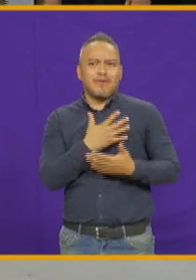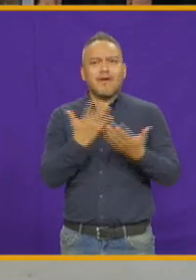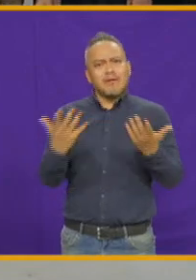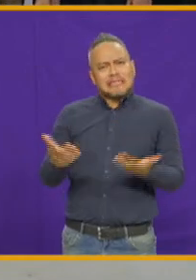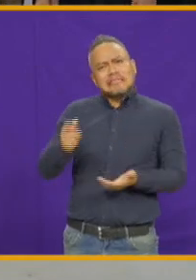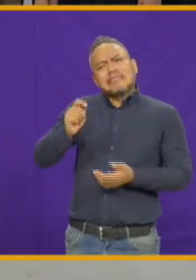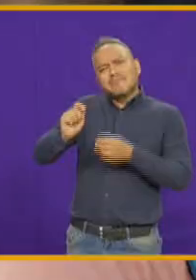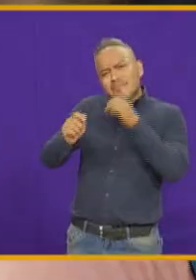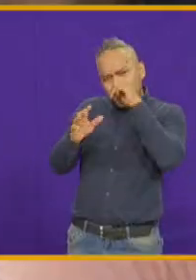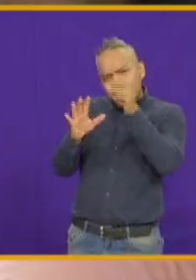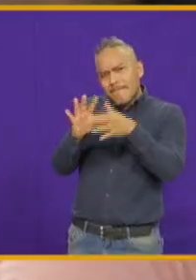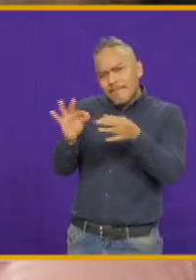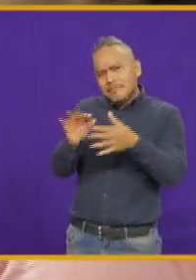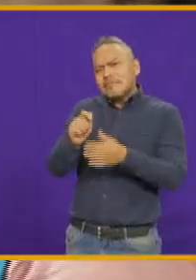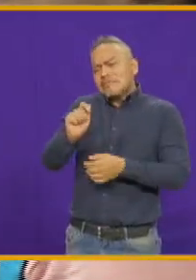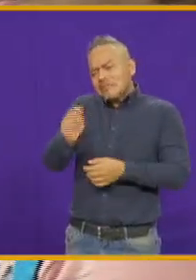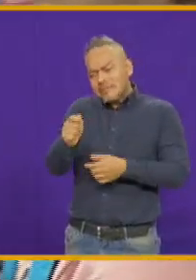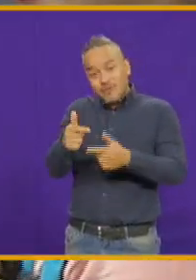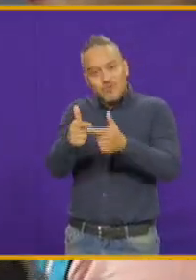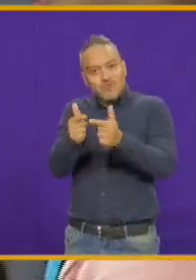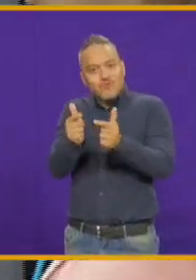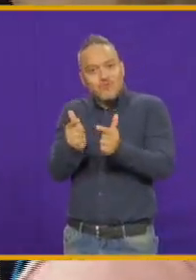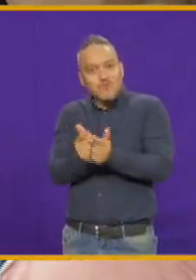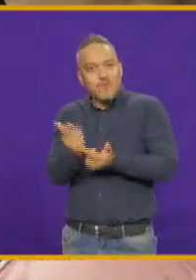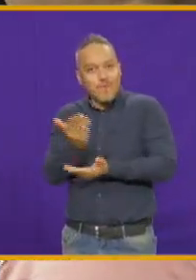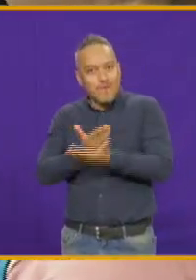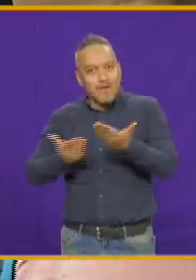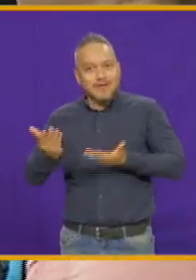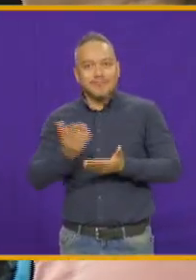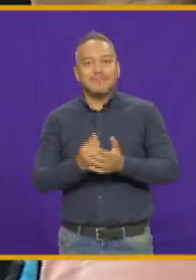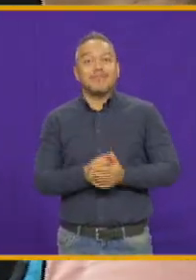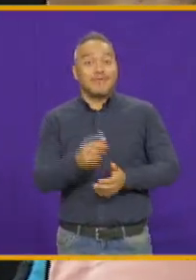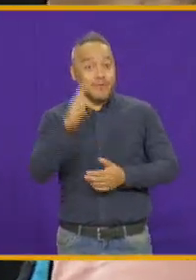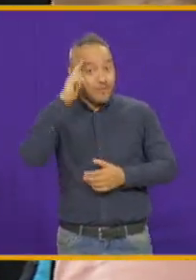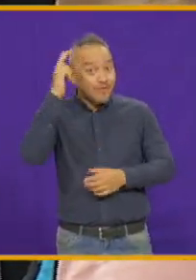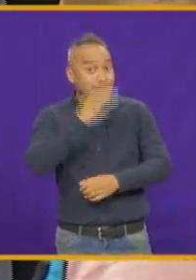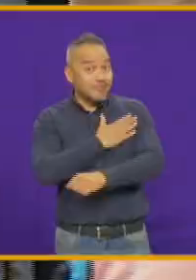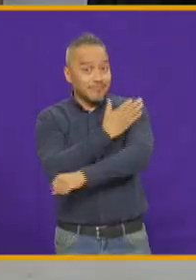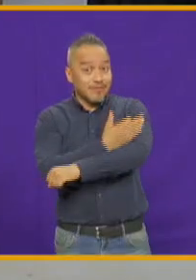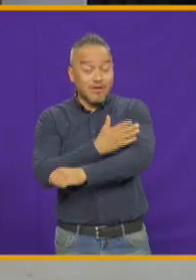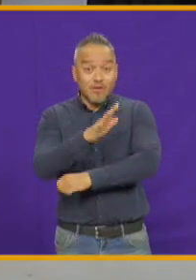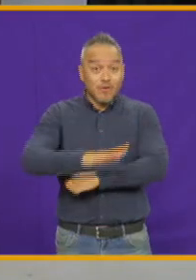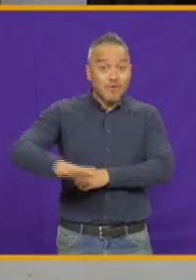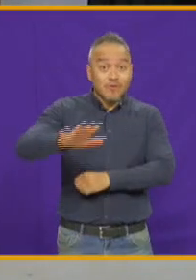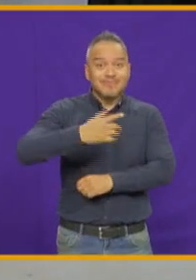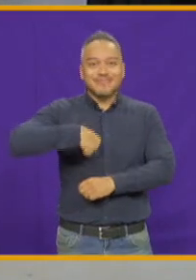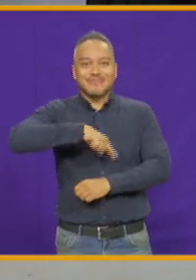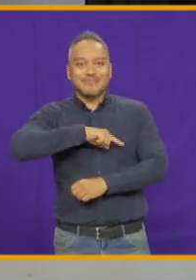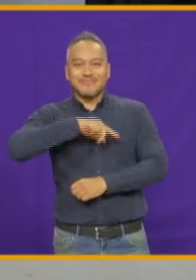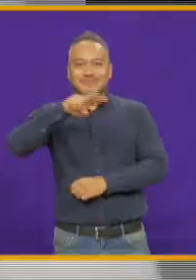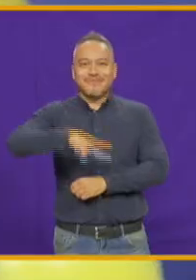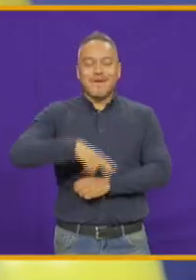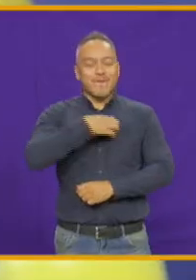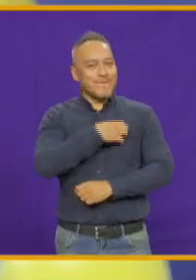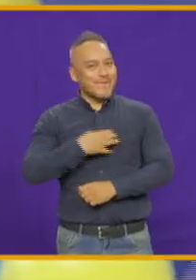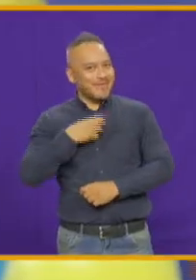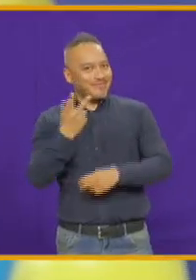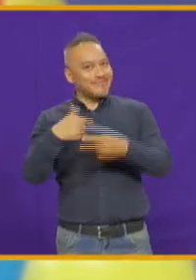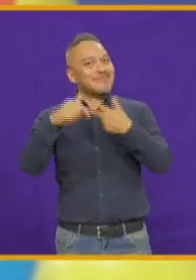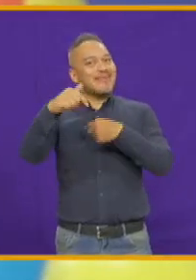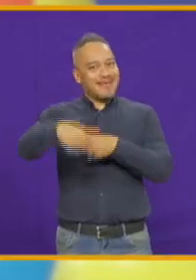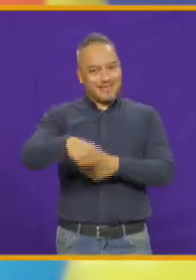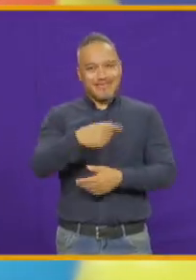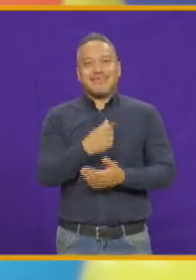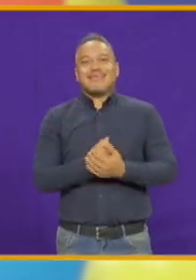platiques de este bonito proyecto de la tribu está el proyecto de acompañamiento Hola pues Buenas tardes a todos estamos la verdad muy buenas de venir el programa esto